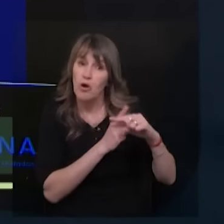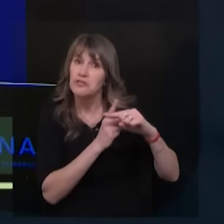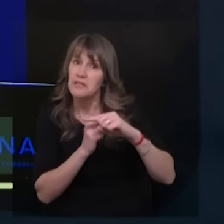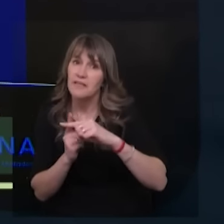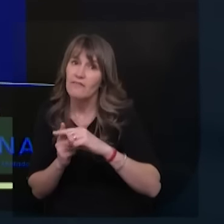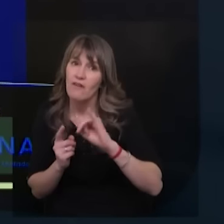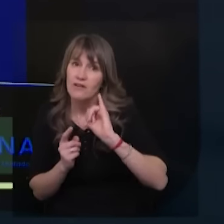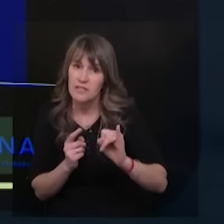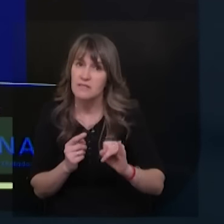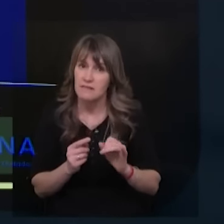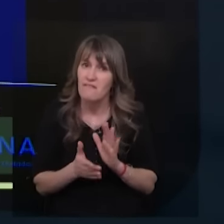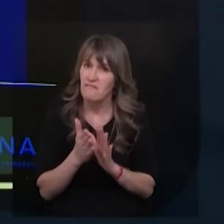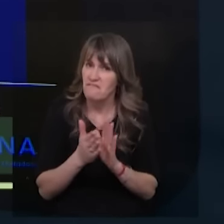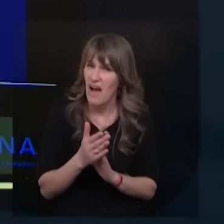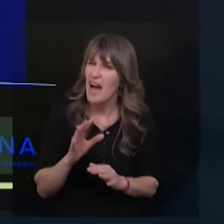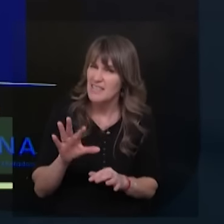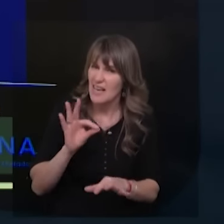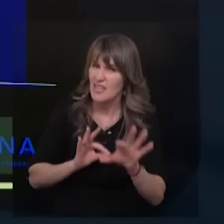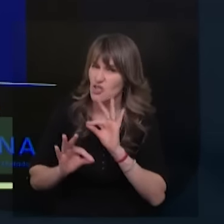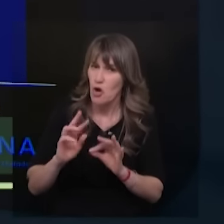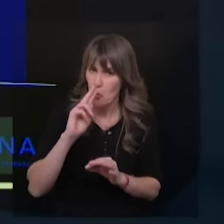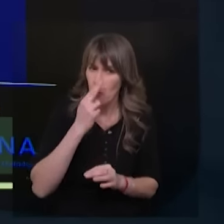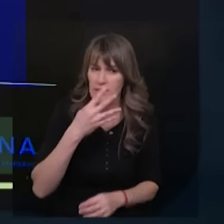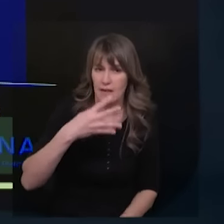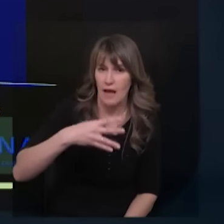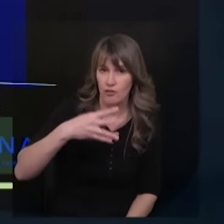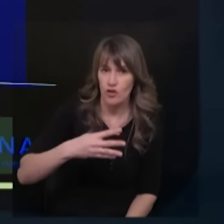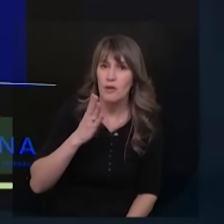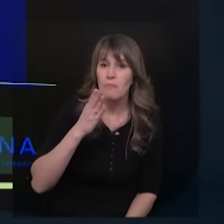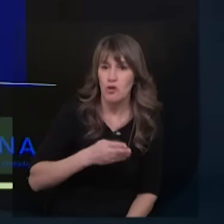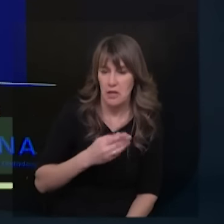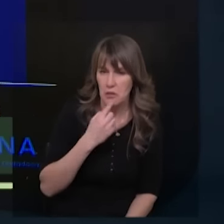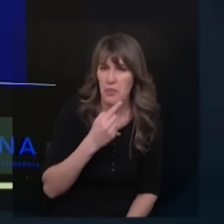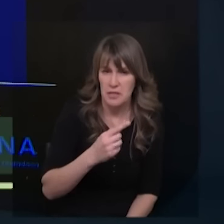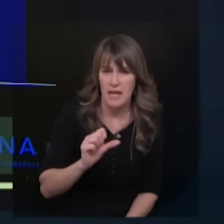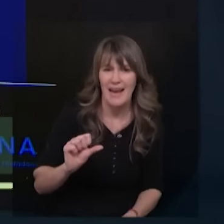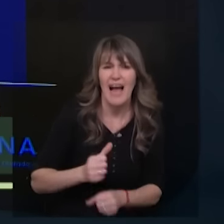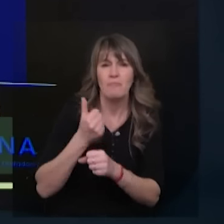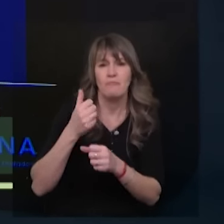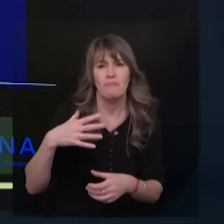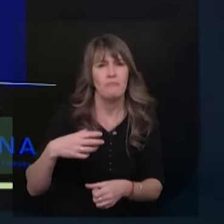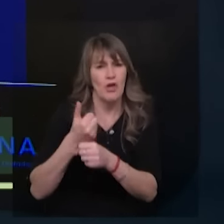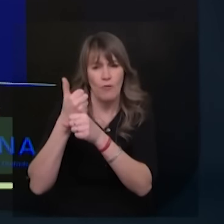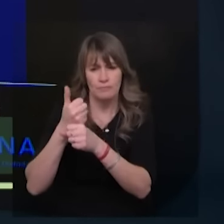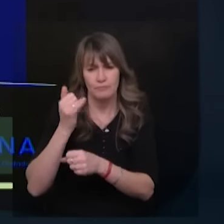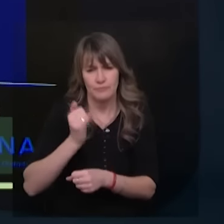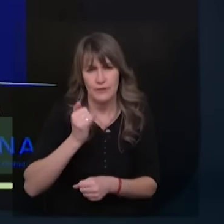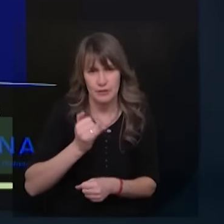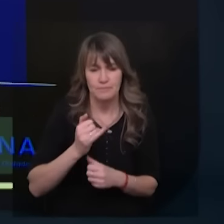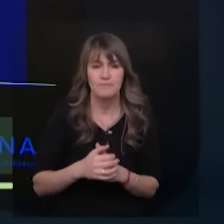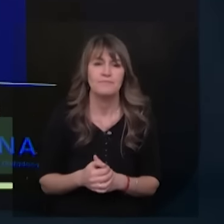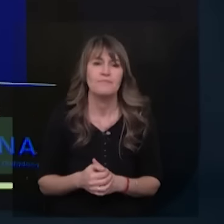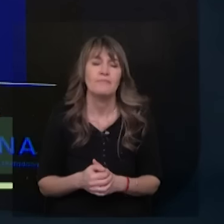acerca del desempeño que va a tener la selección uruguaya hay un 14 por que dice que Uruguay será campeón de la Copa América hay un